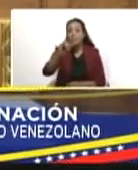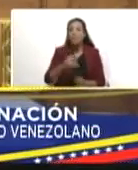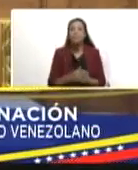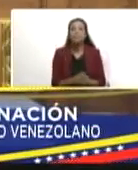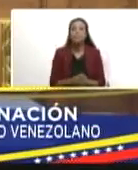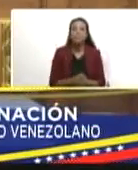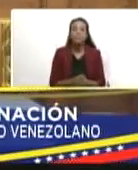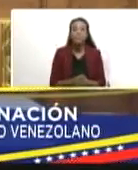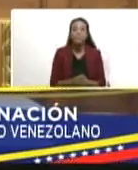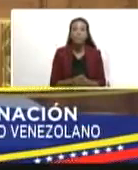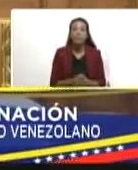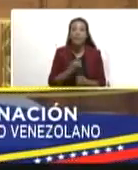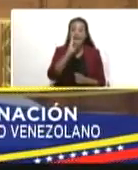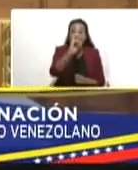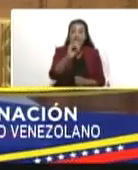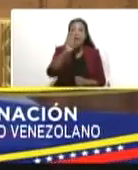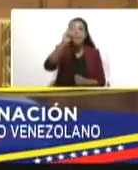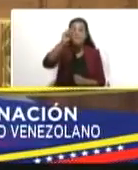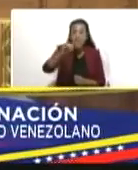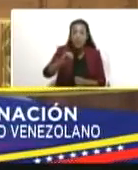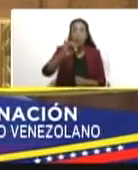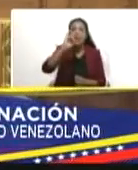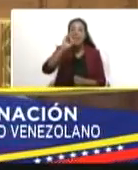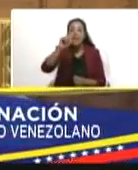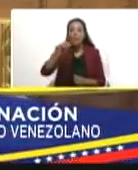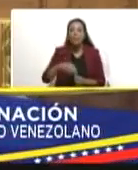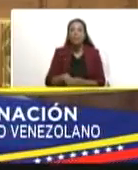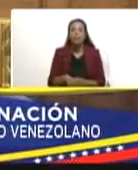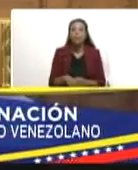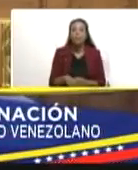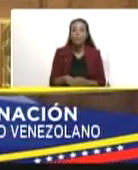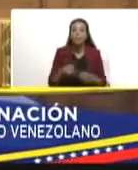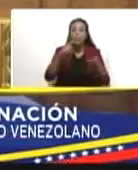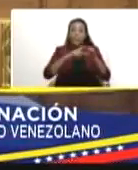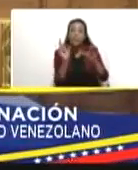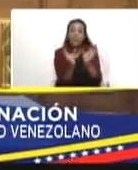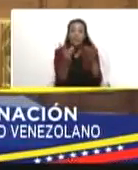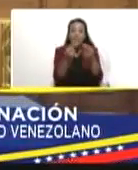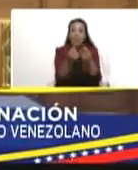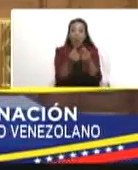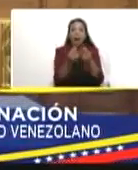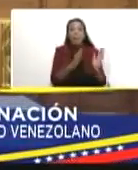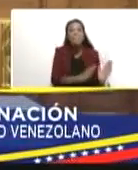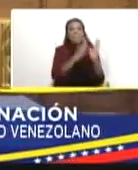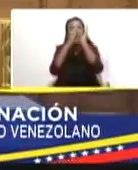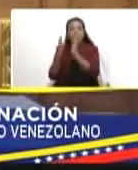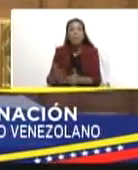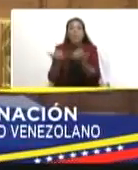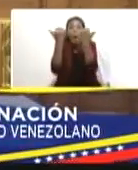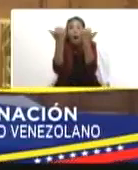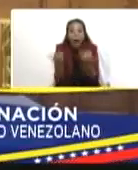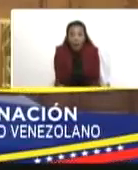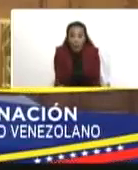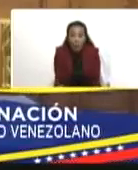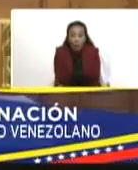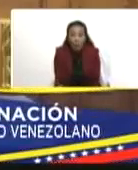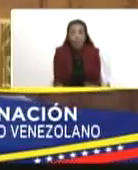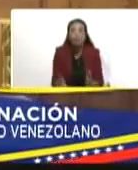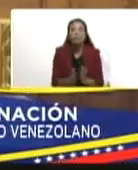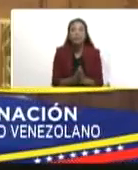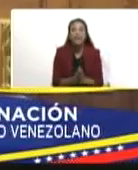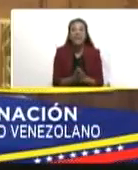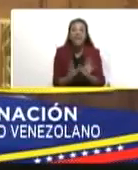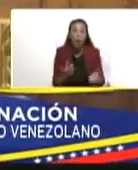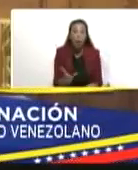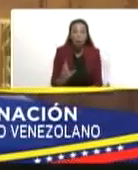imi el ingreso mínimo integral indexado y pasamos de